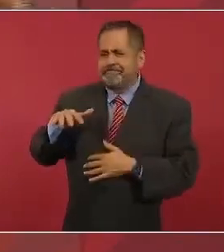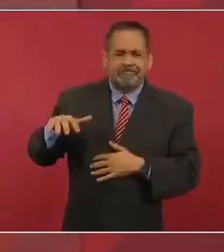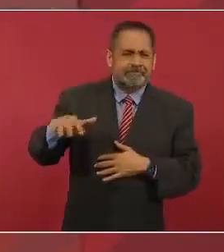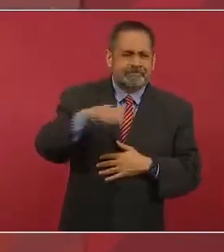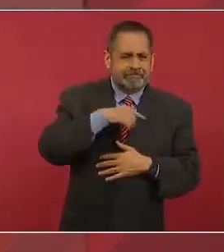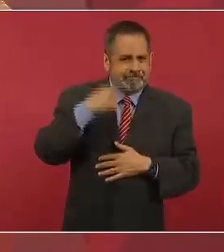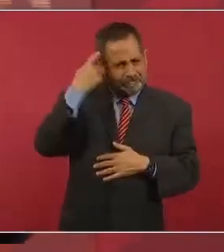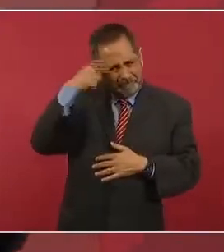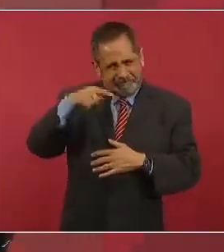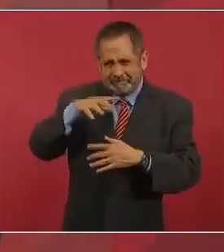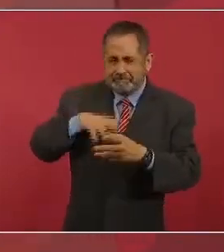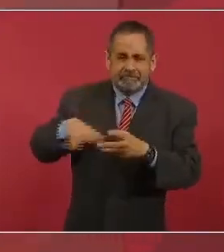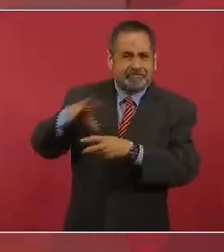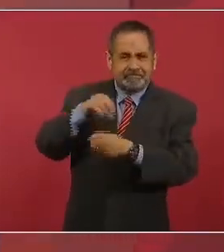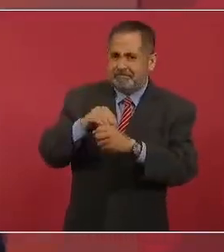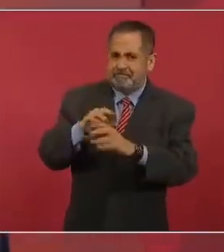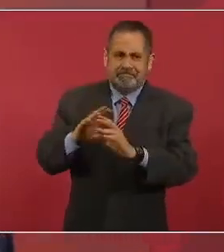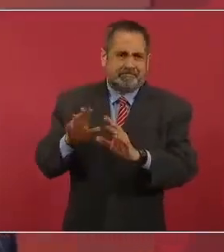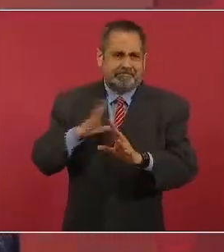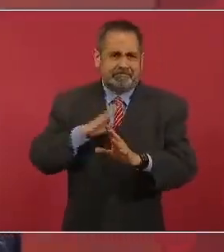una línea